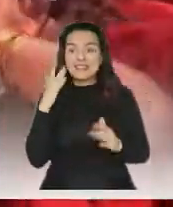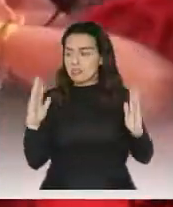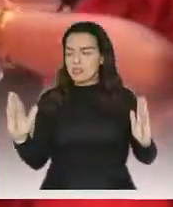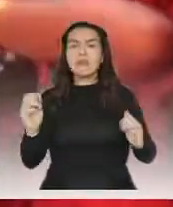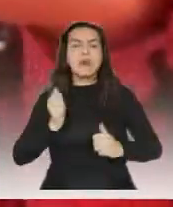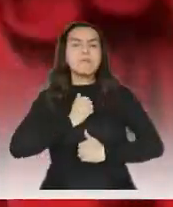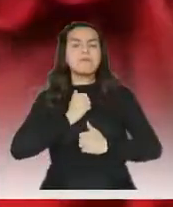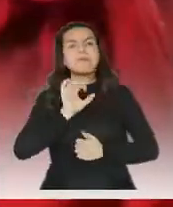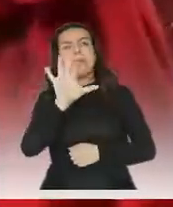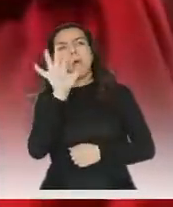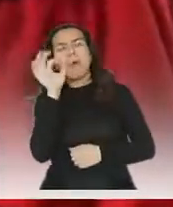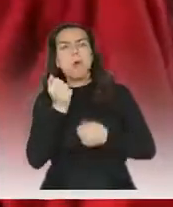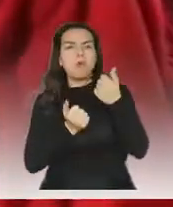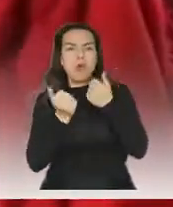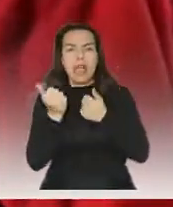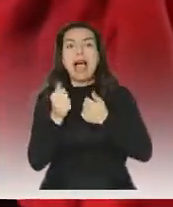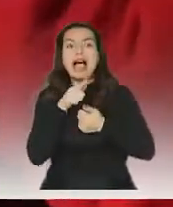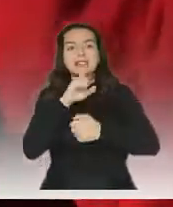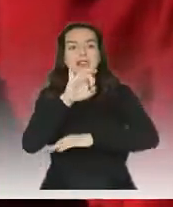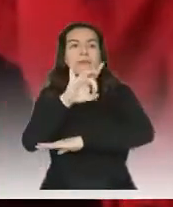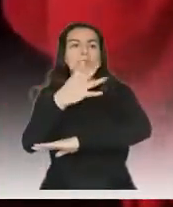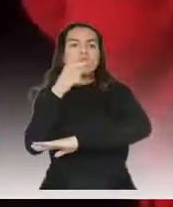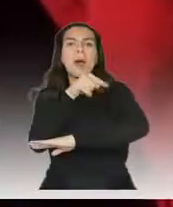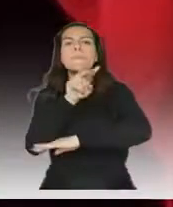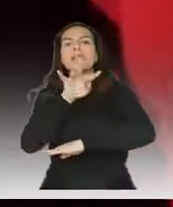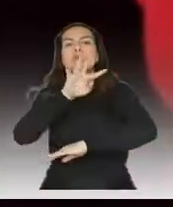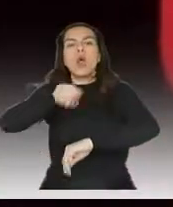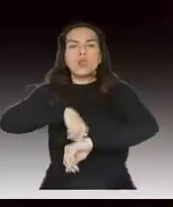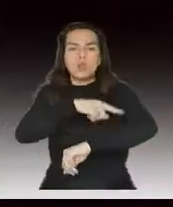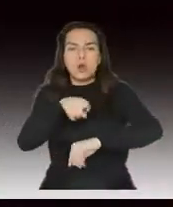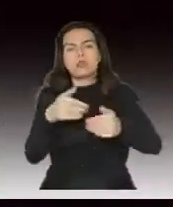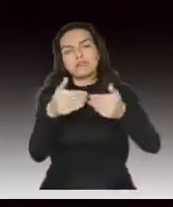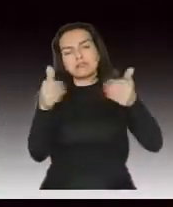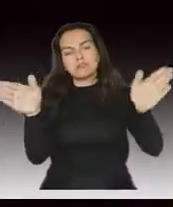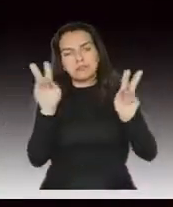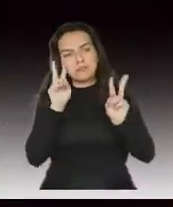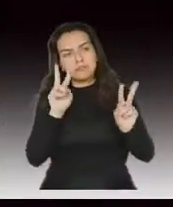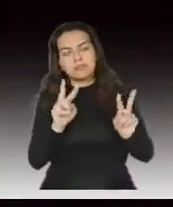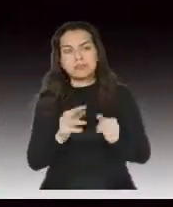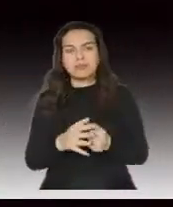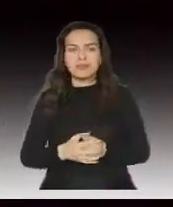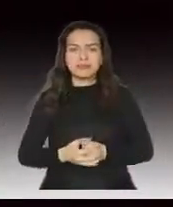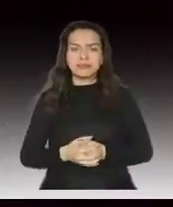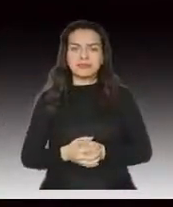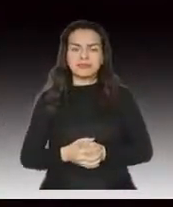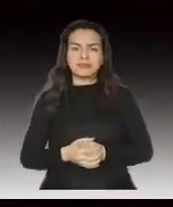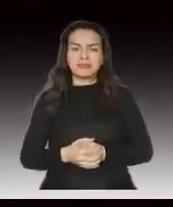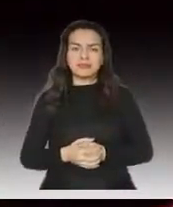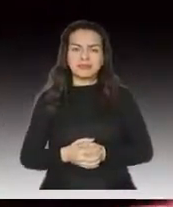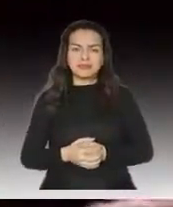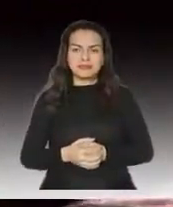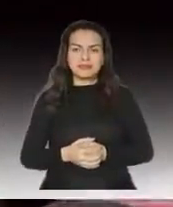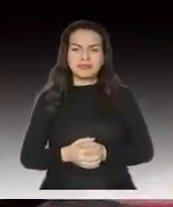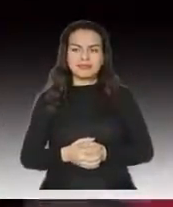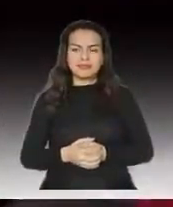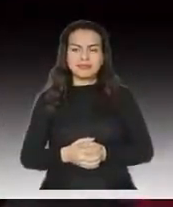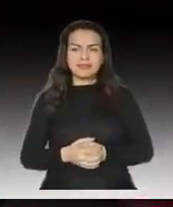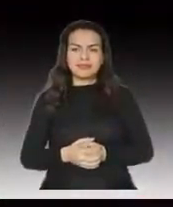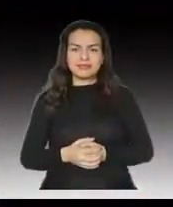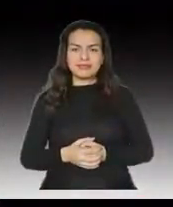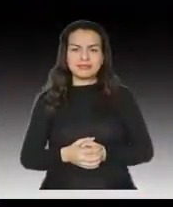estará publicado por 24 horas. Del corazón de lindo, de siempre venimos saltando.